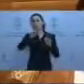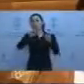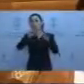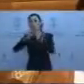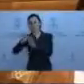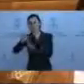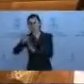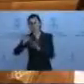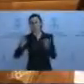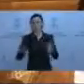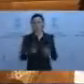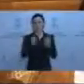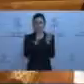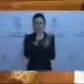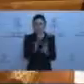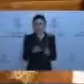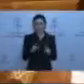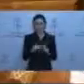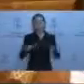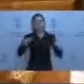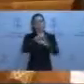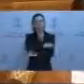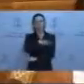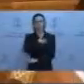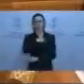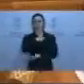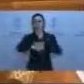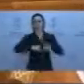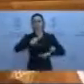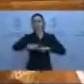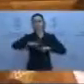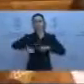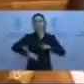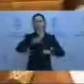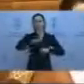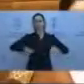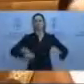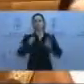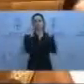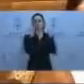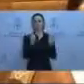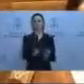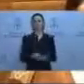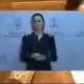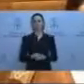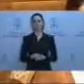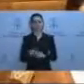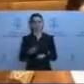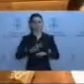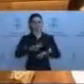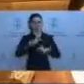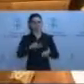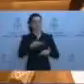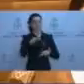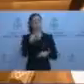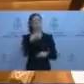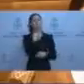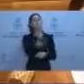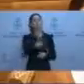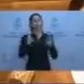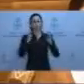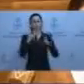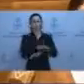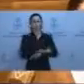4/1995 de 6 de abril de incompatibilidades, actividades y bienes de los altos cargos? Para contestar, tiene la palabra el Consejo de